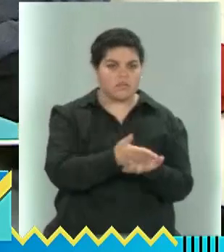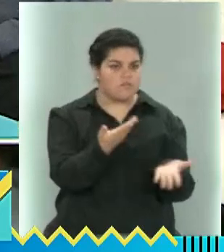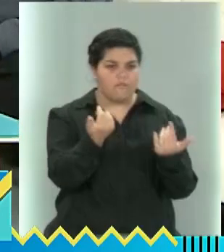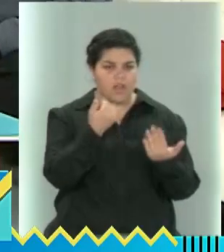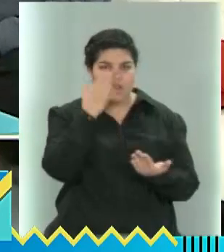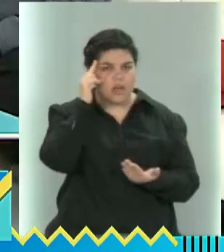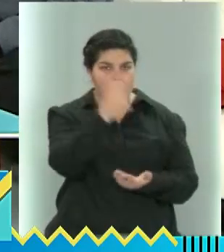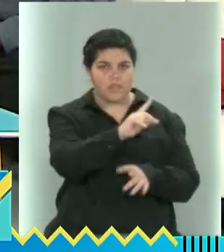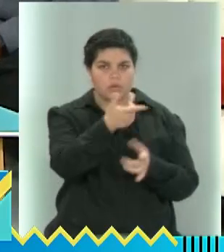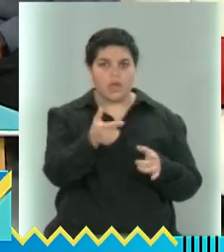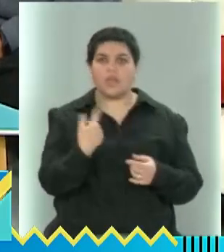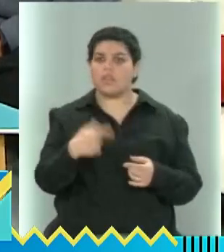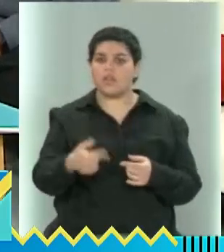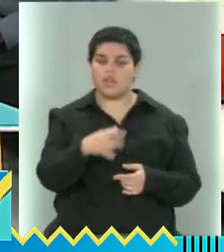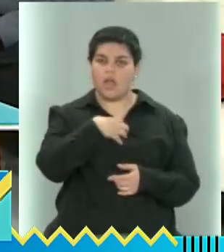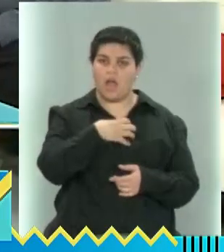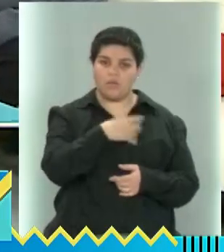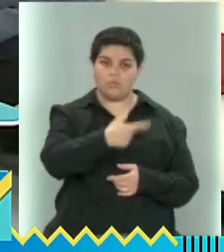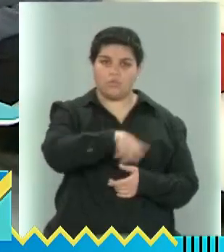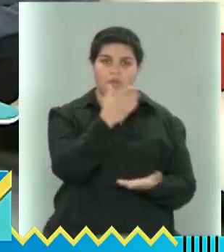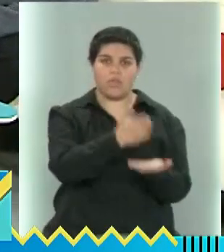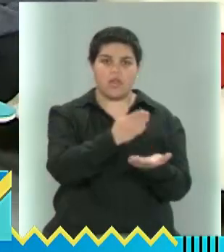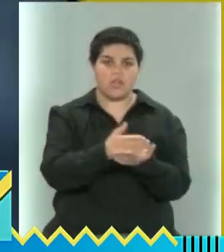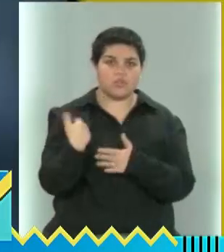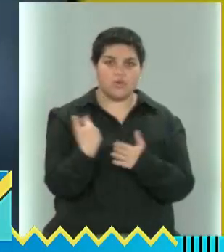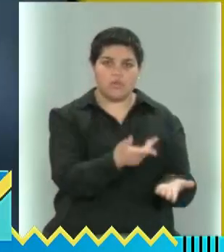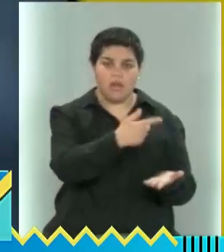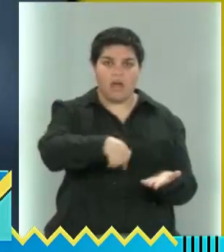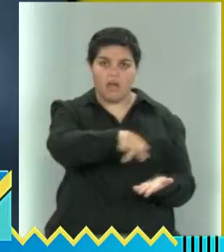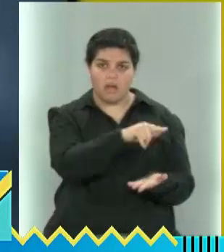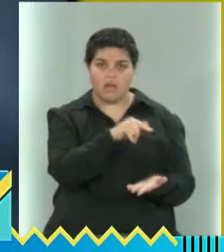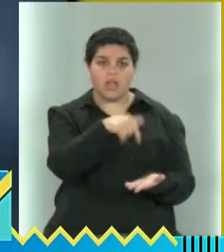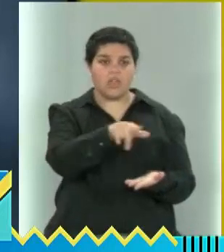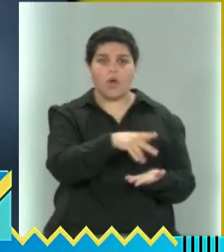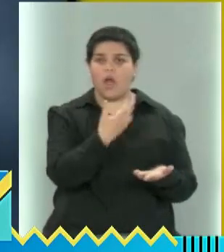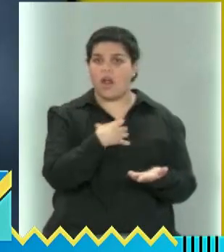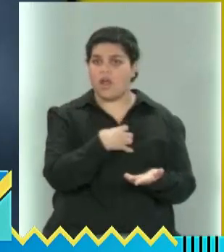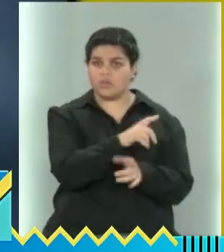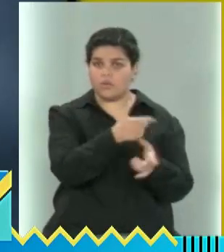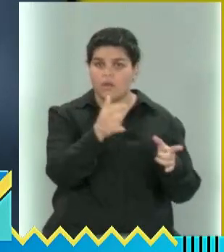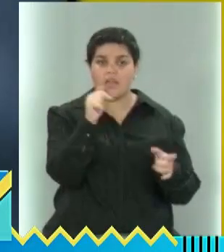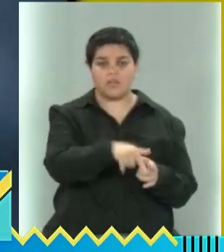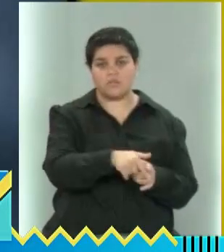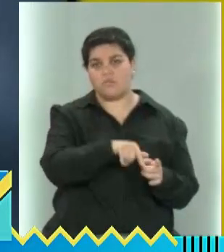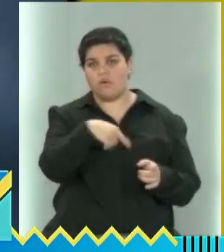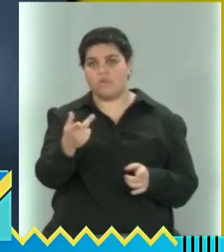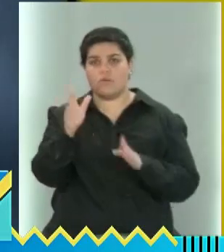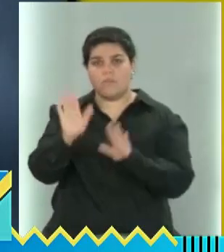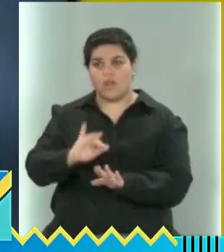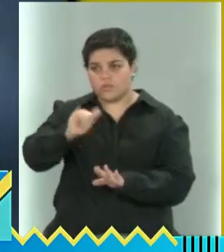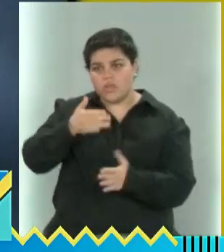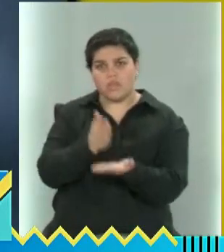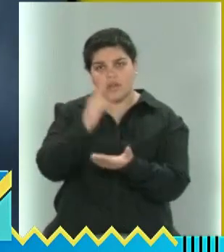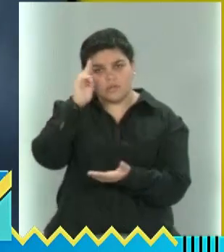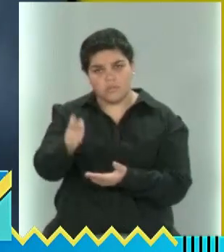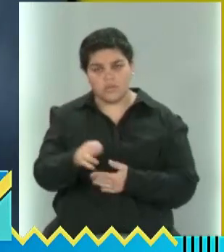derecho de los chicos a recibir la educación, porque el derecho a paro se le ha otorgado. Esto es una visión muy quizás personal,